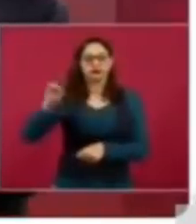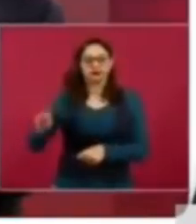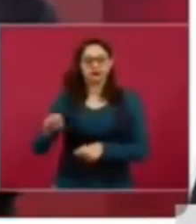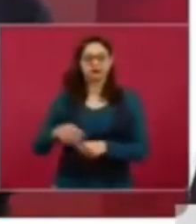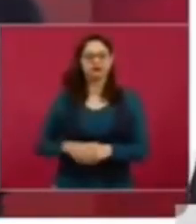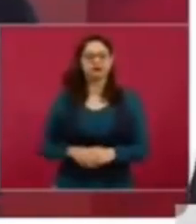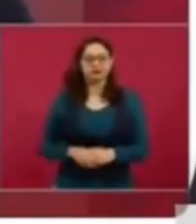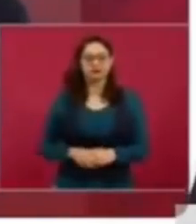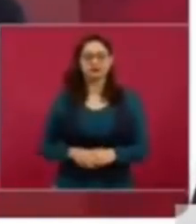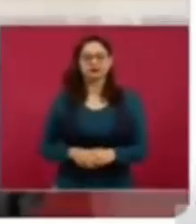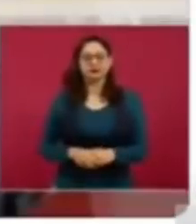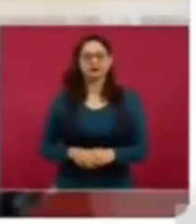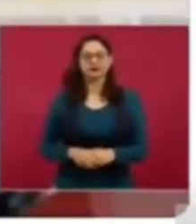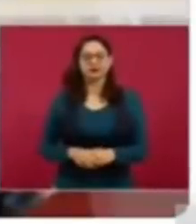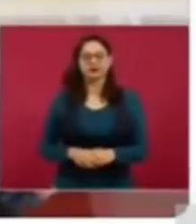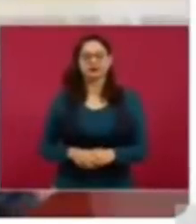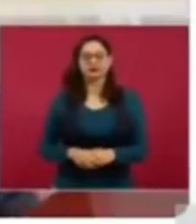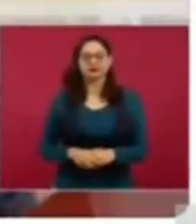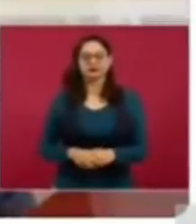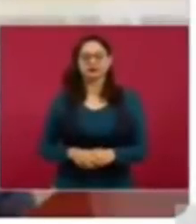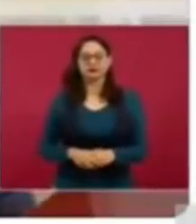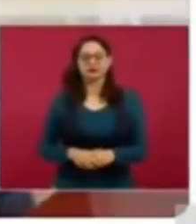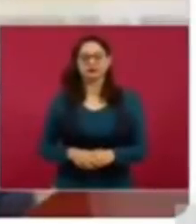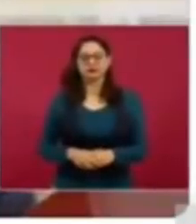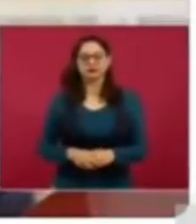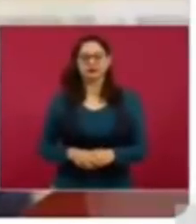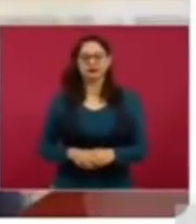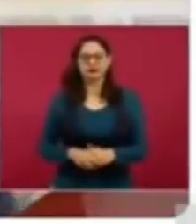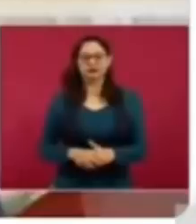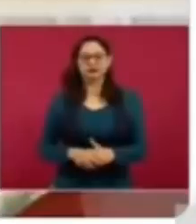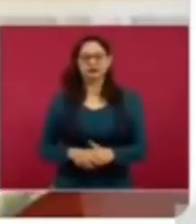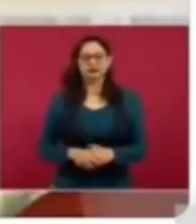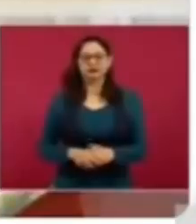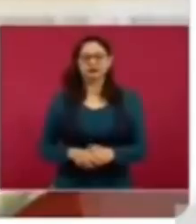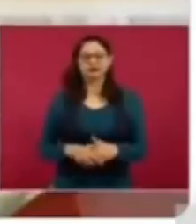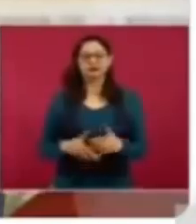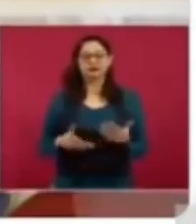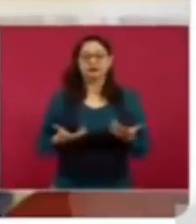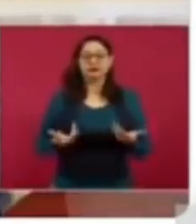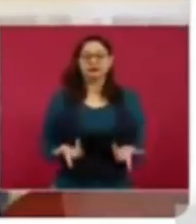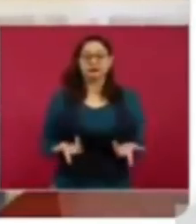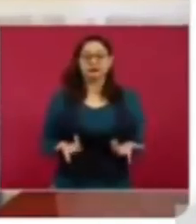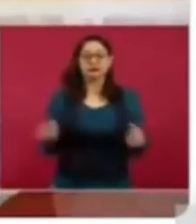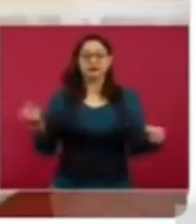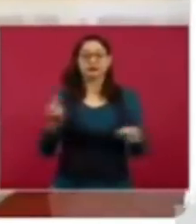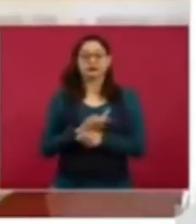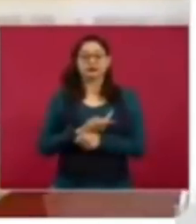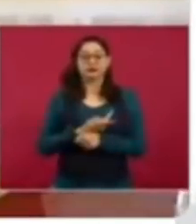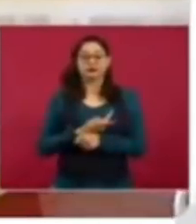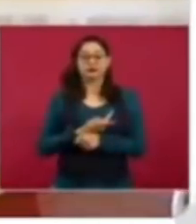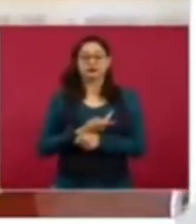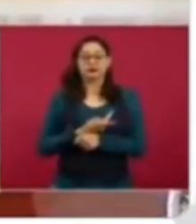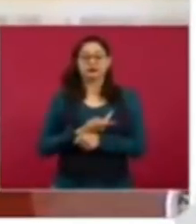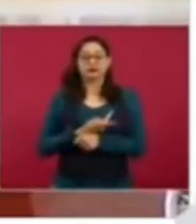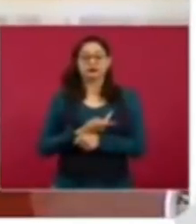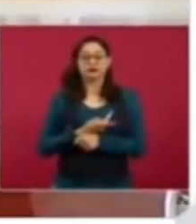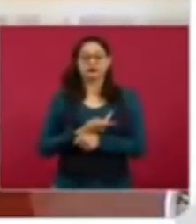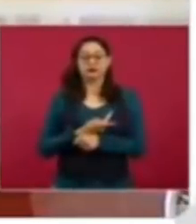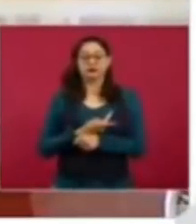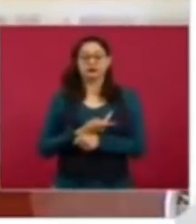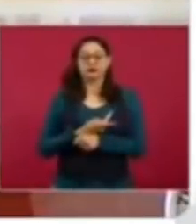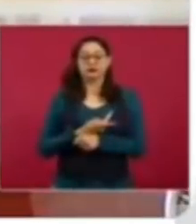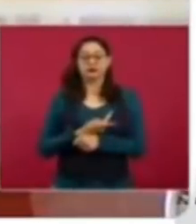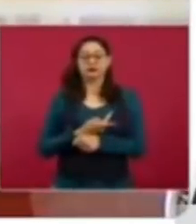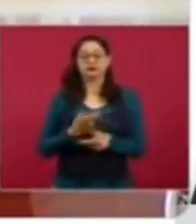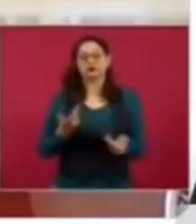sí y este y desde el punto de vista periodístico editorial pues es